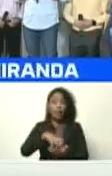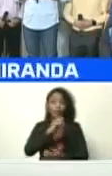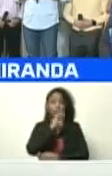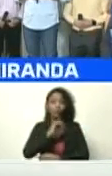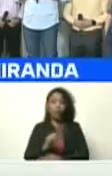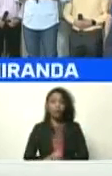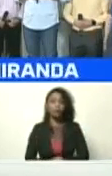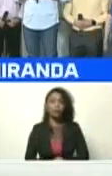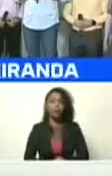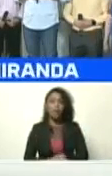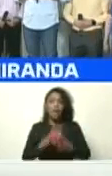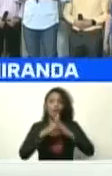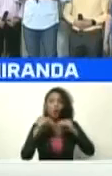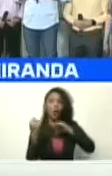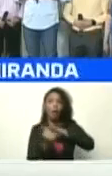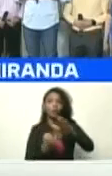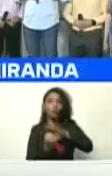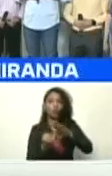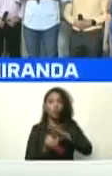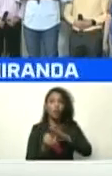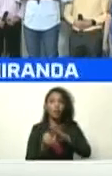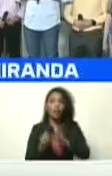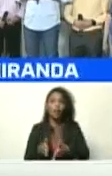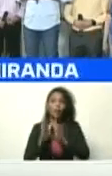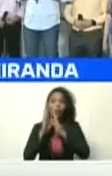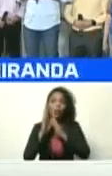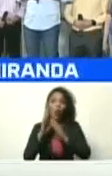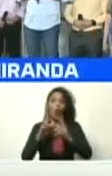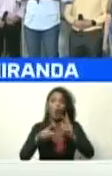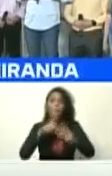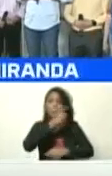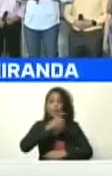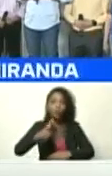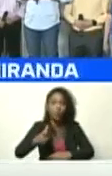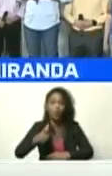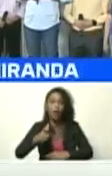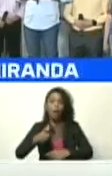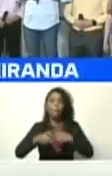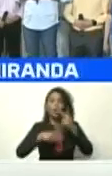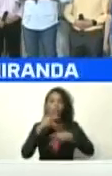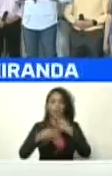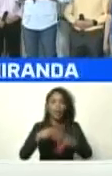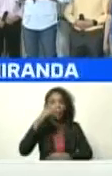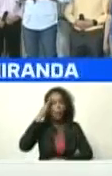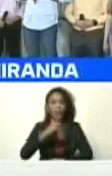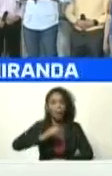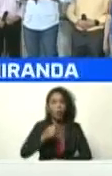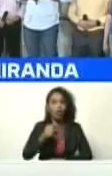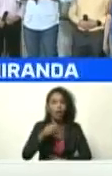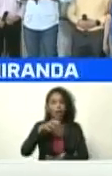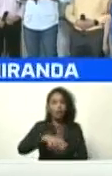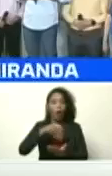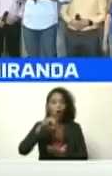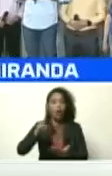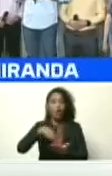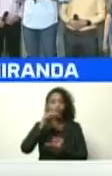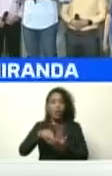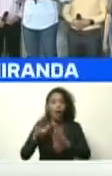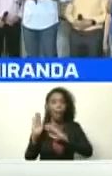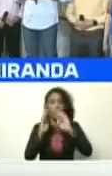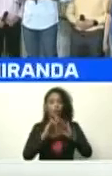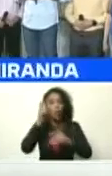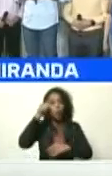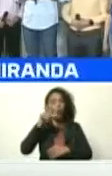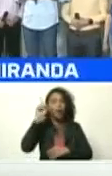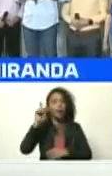y todas las instituciones civiles, políticas, militares y policiales del Estado Nacional apoyando al pueblo